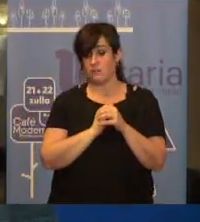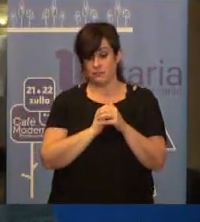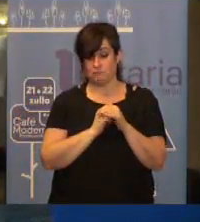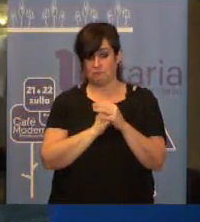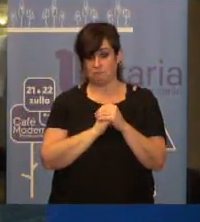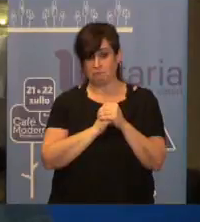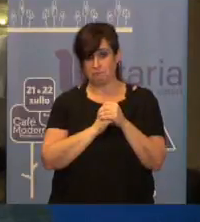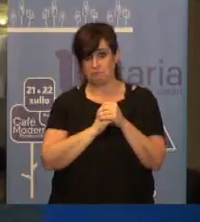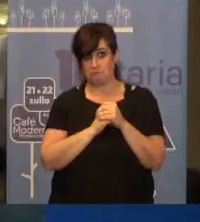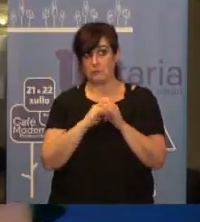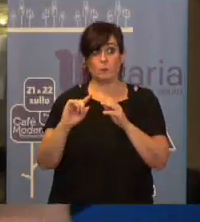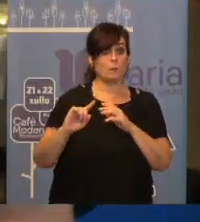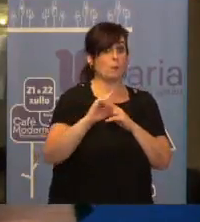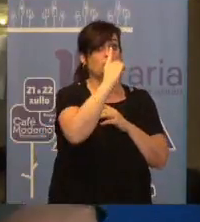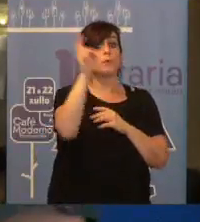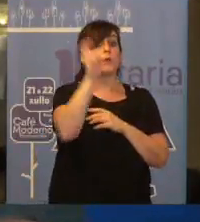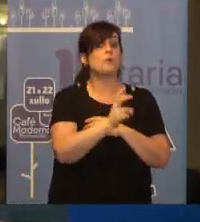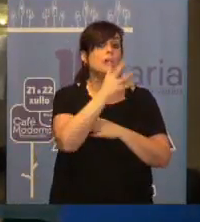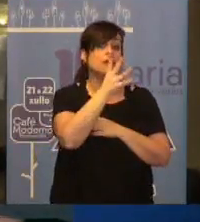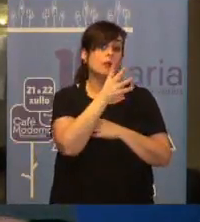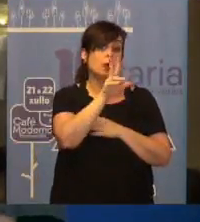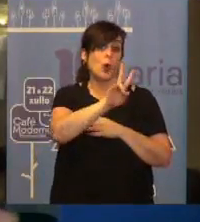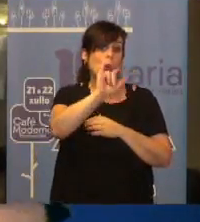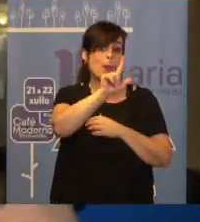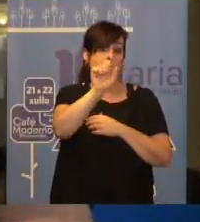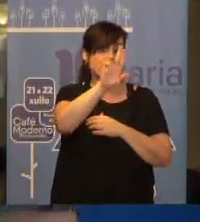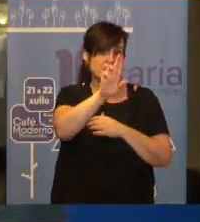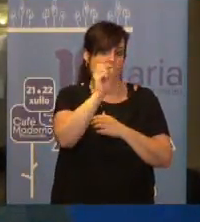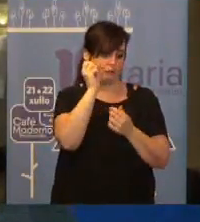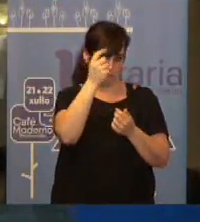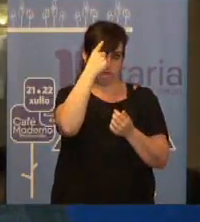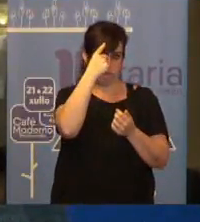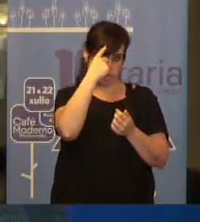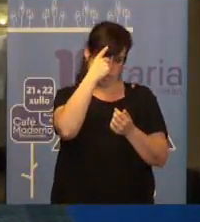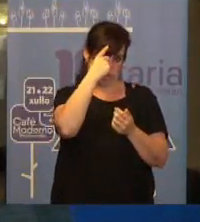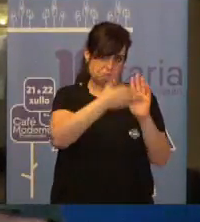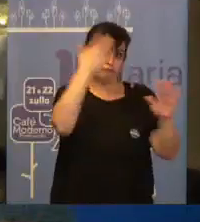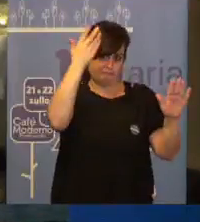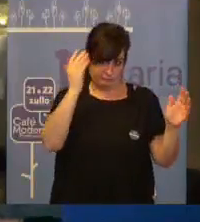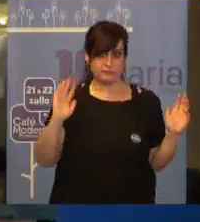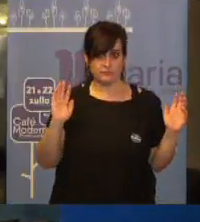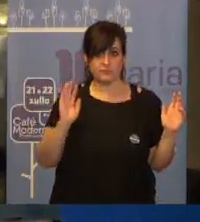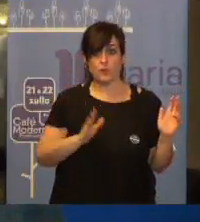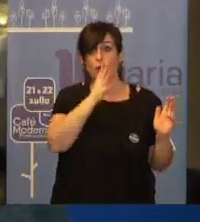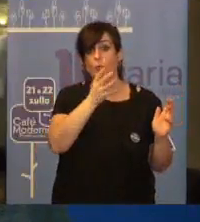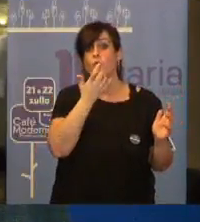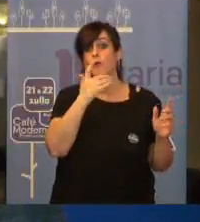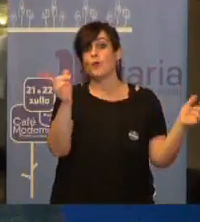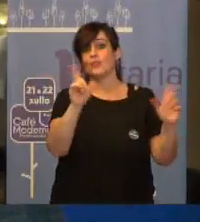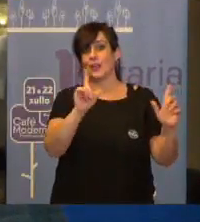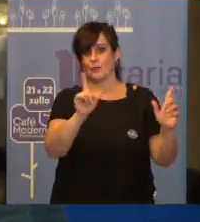O primeiro foi produto dunha xogada de billar, en fin, dos que naquele momento estaban, en fin, da división do Partido Popular,